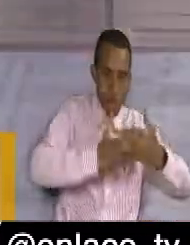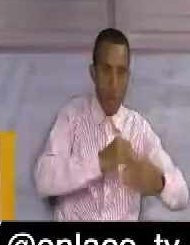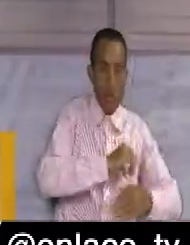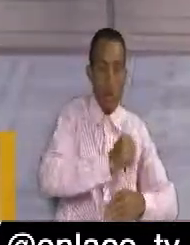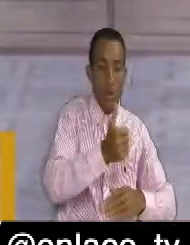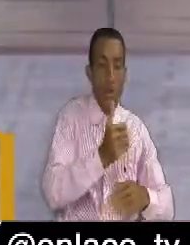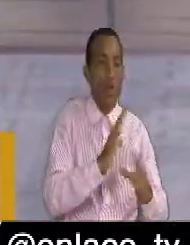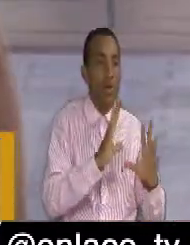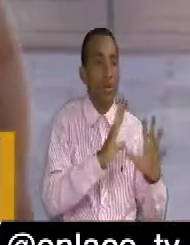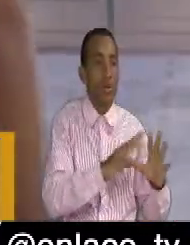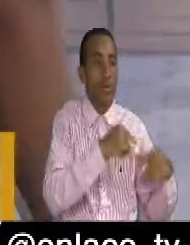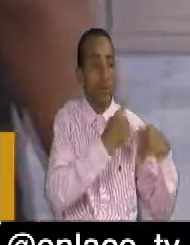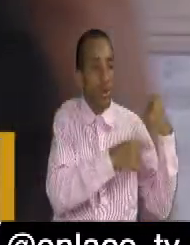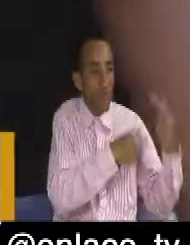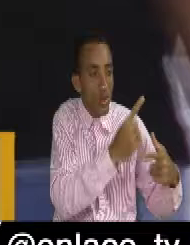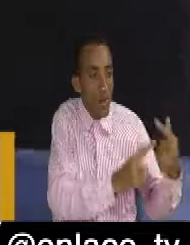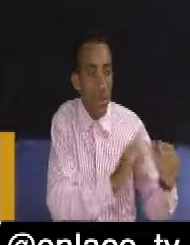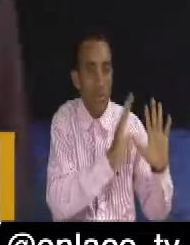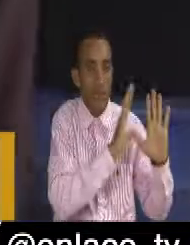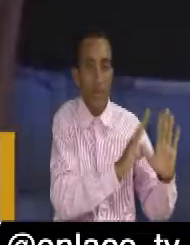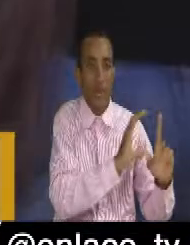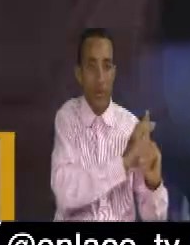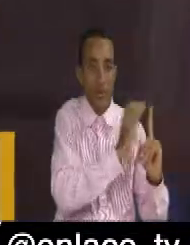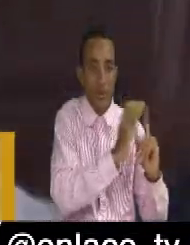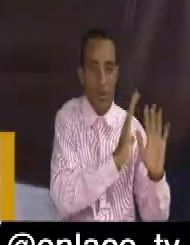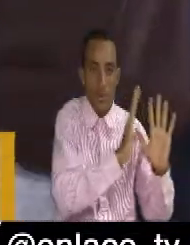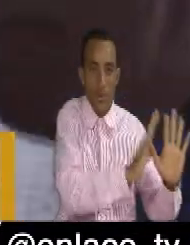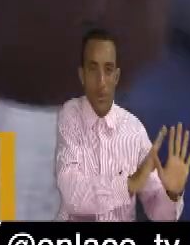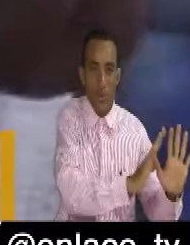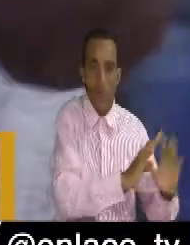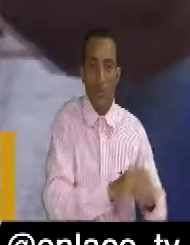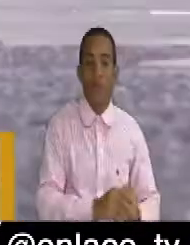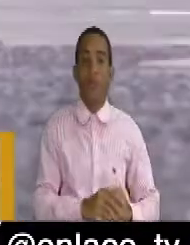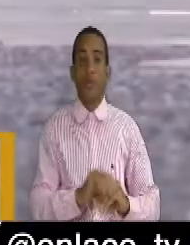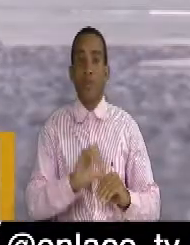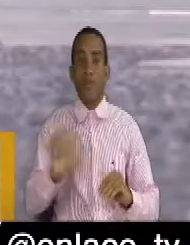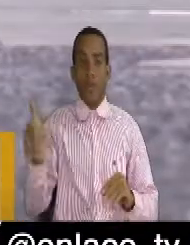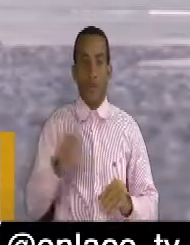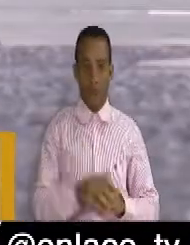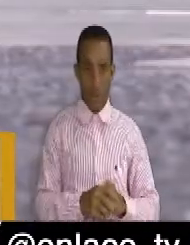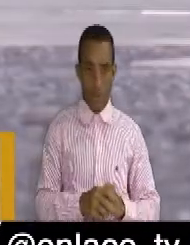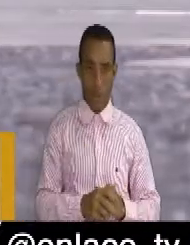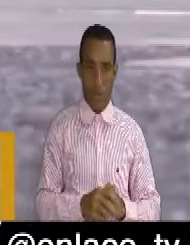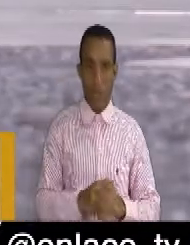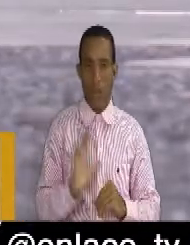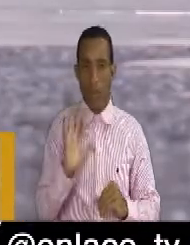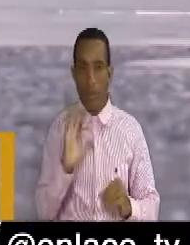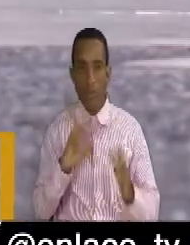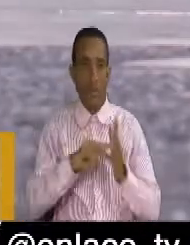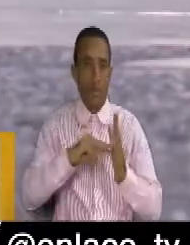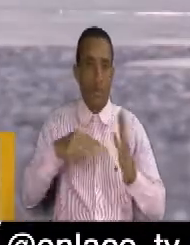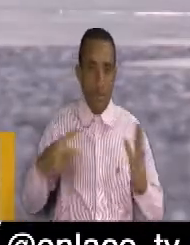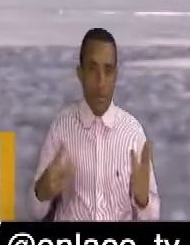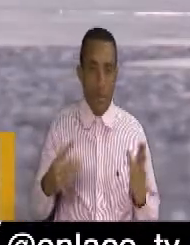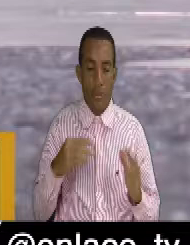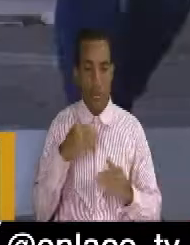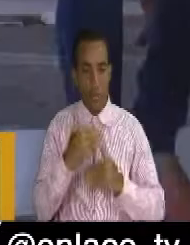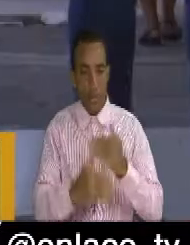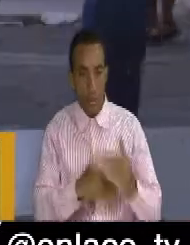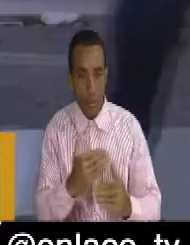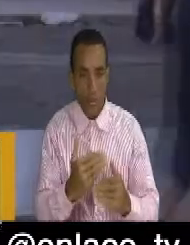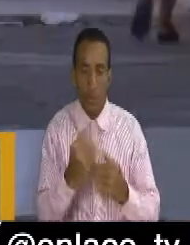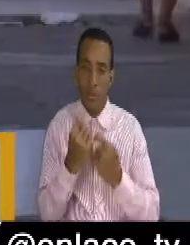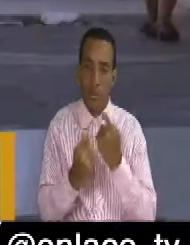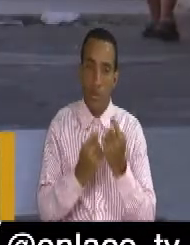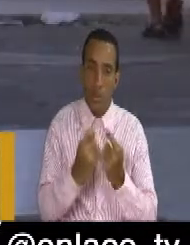etnias. 15 serán los apoyos que se otorgarán en especie como equipos técnicos o tecnológicos que permitan desarrollar unidades de negocio para